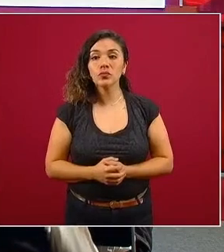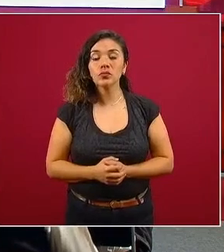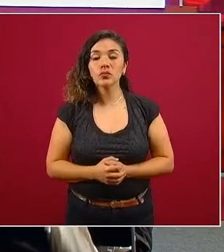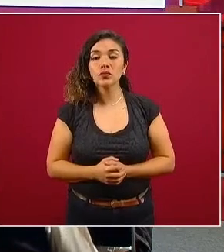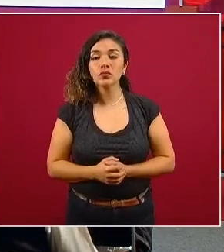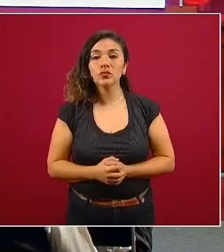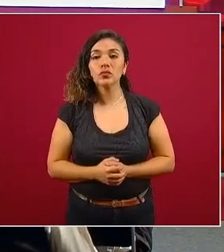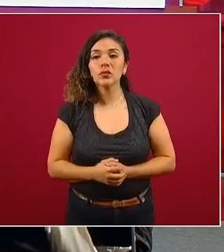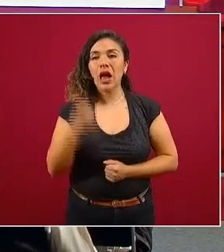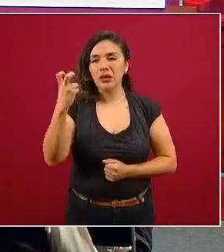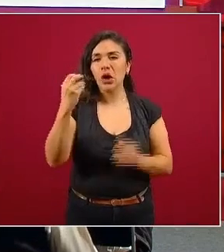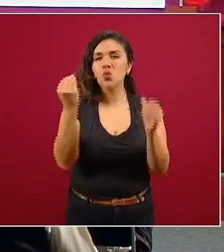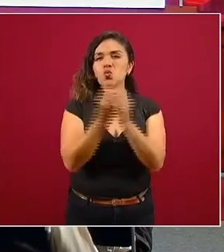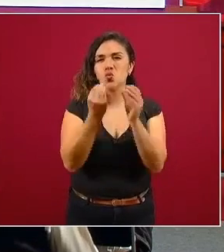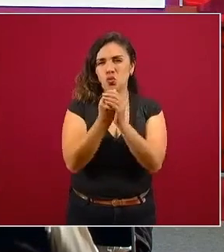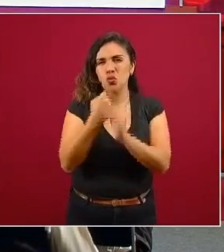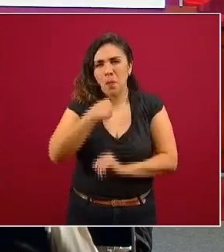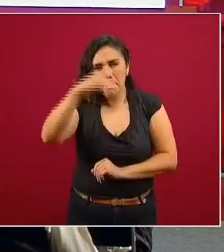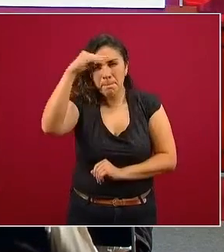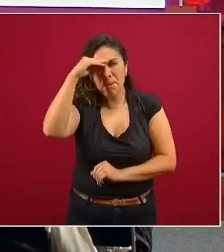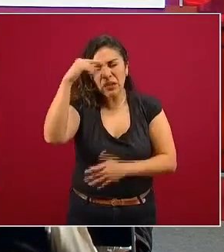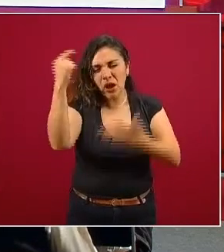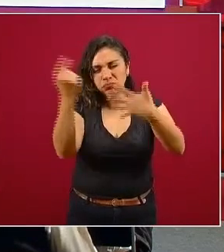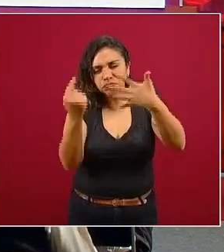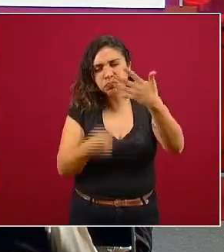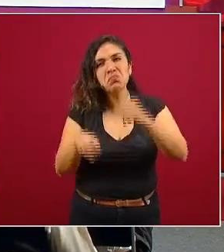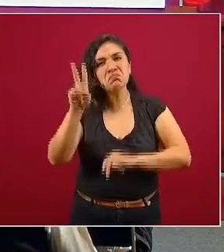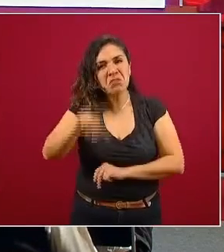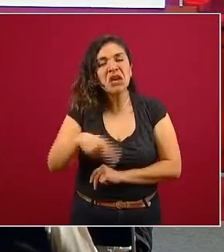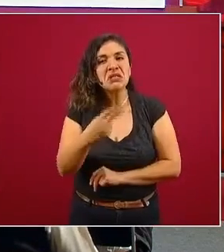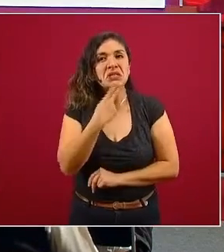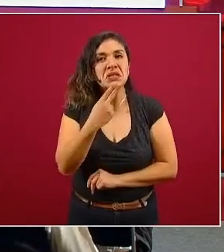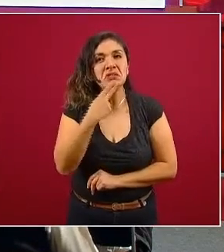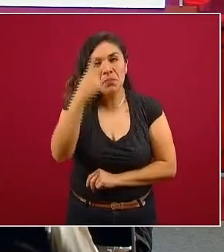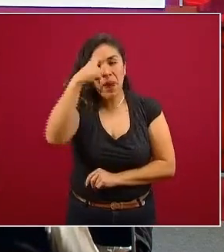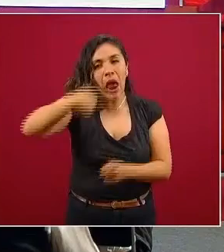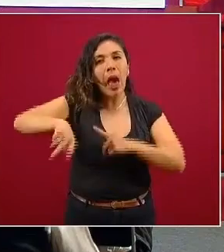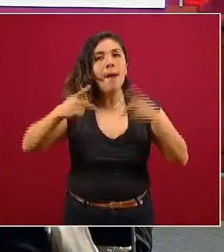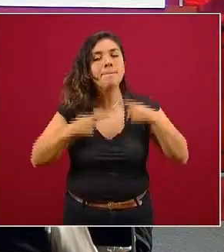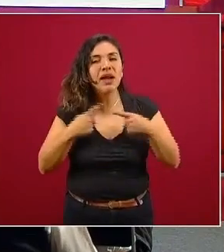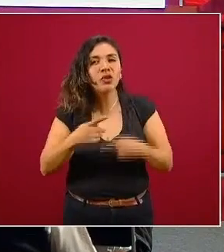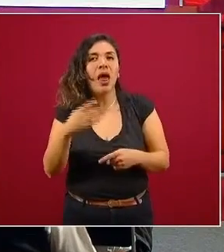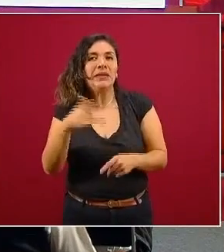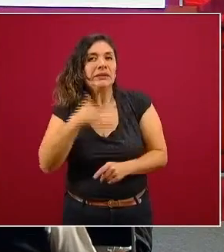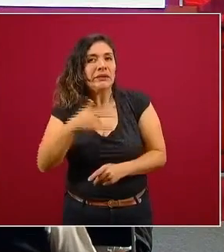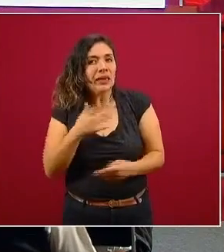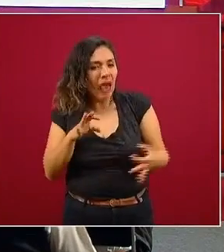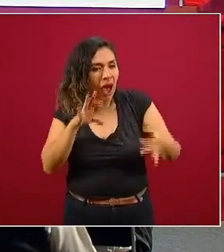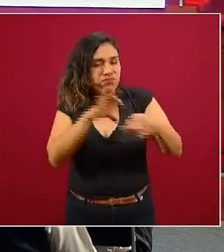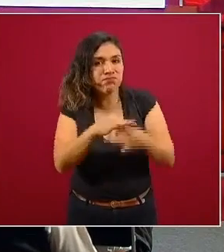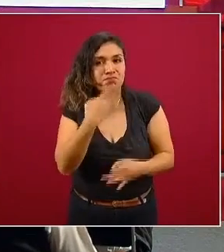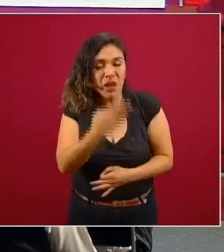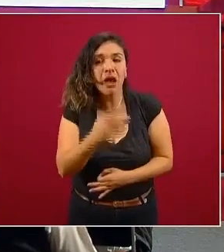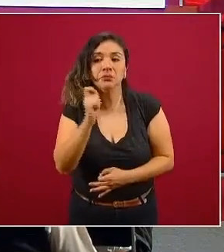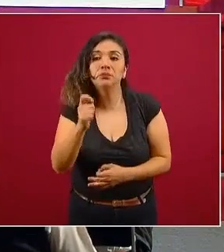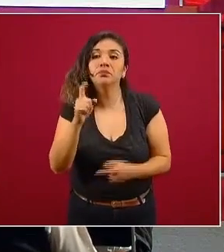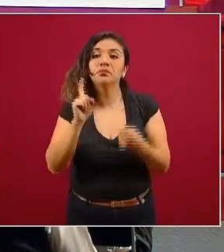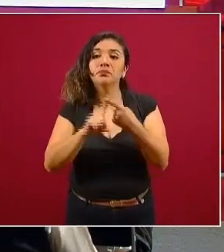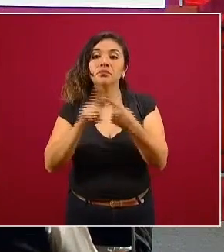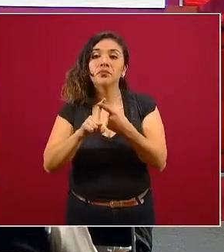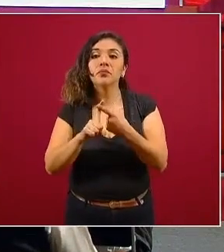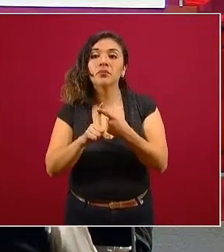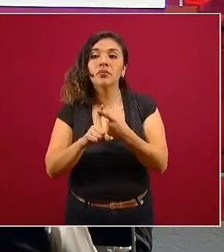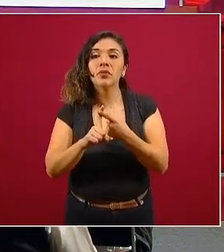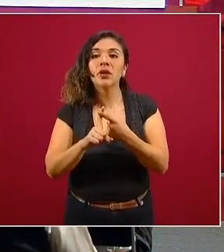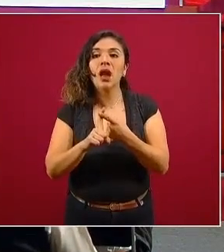de este curso y lo que pensamos que ayuda a que sean agradables y atractivos? Primero, andragogía, es